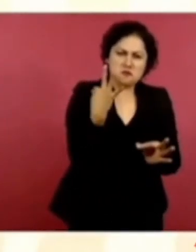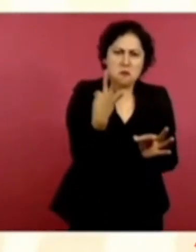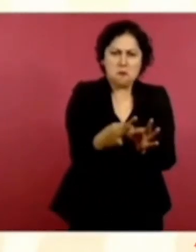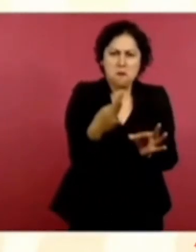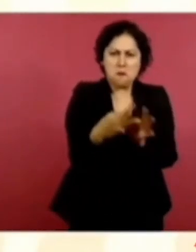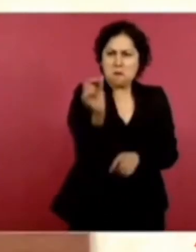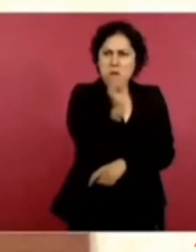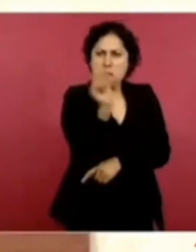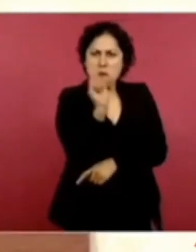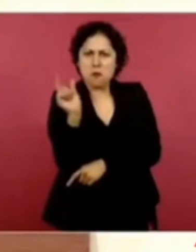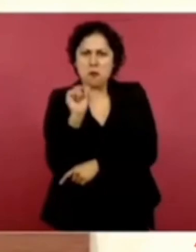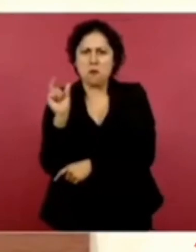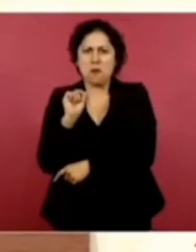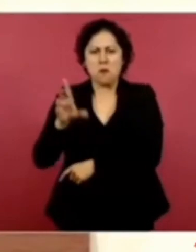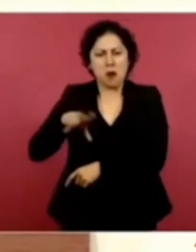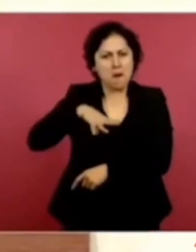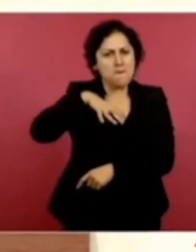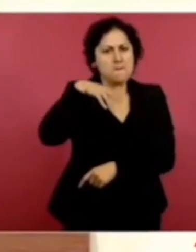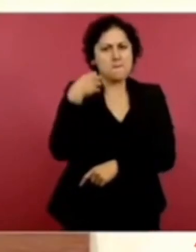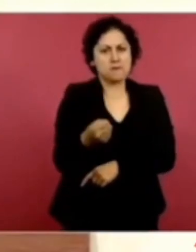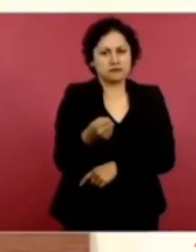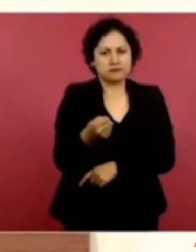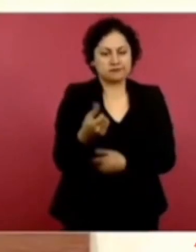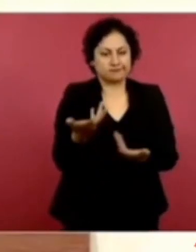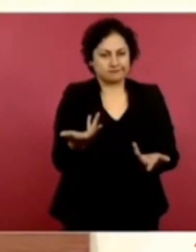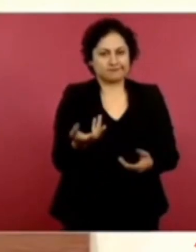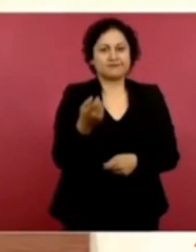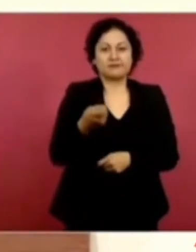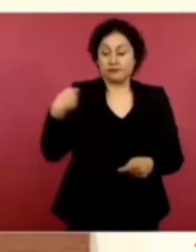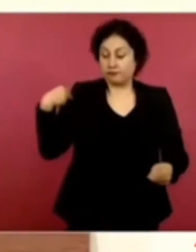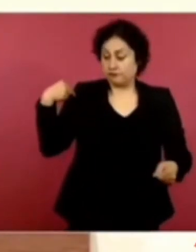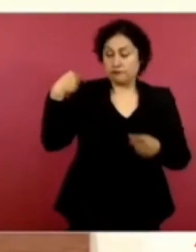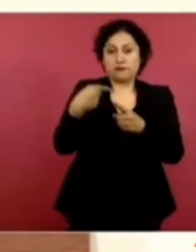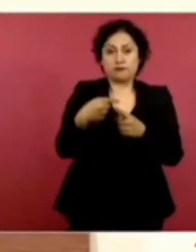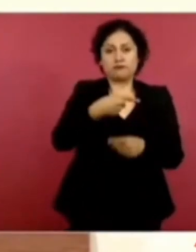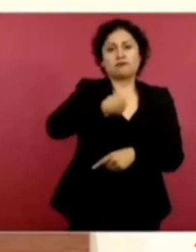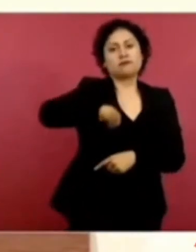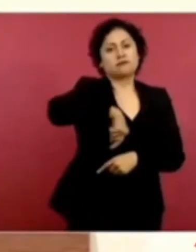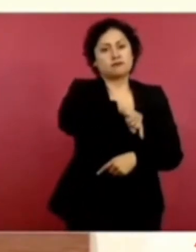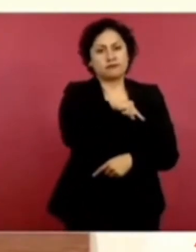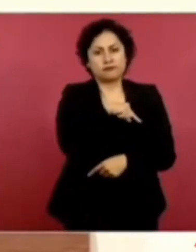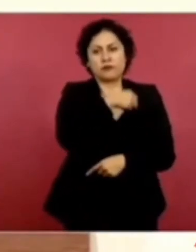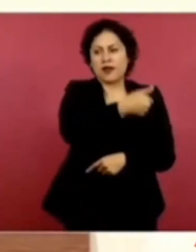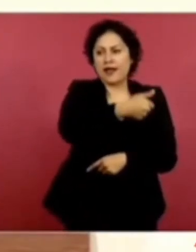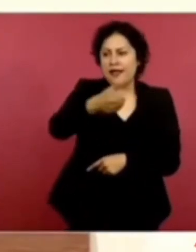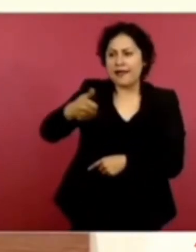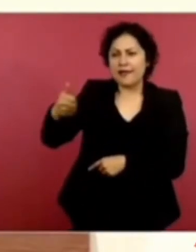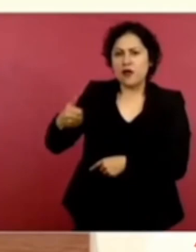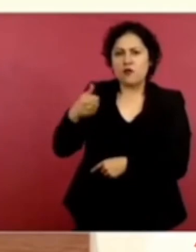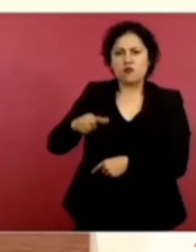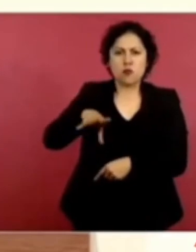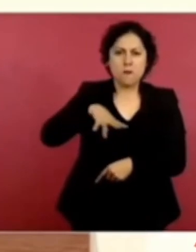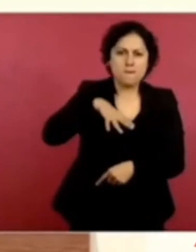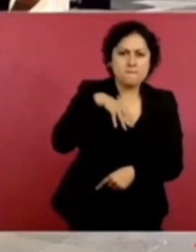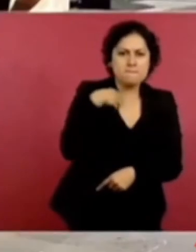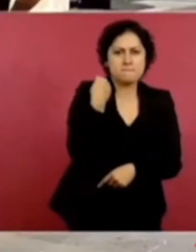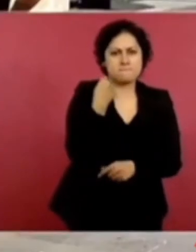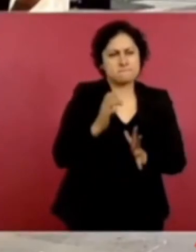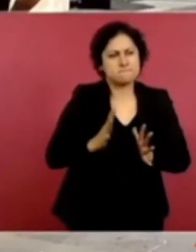un camino lleno de desafíos y sacrificios. Cada uno de nosotros ha invertido horas interminables de